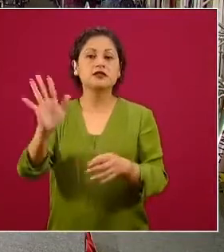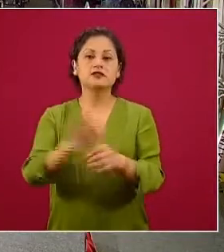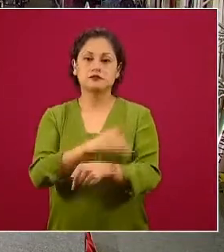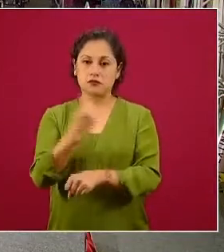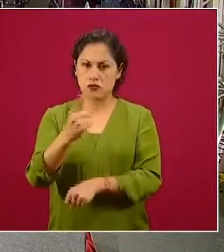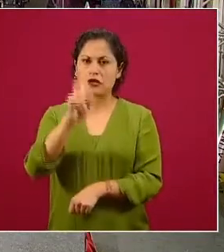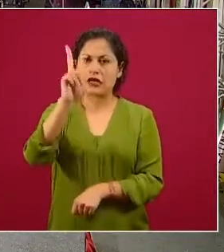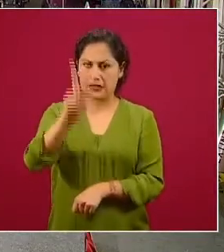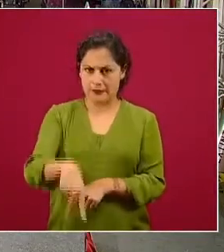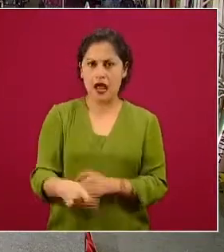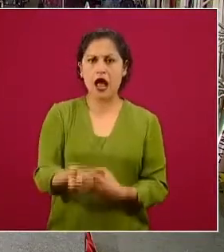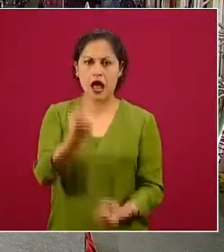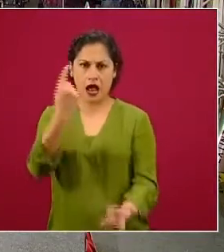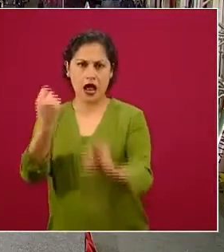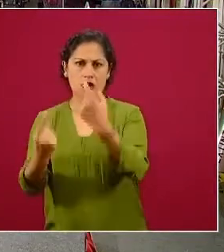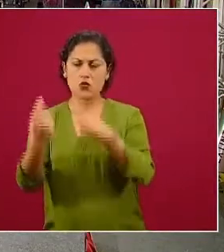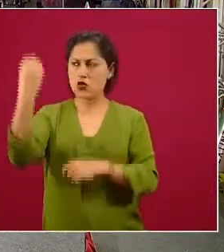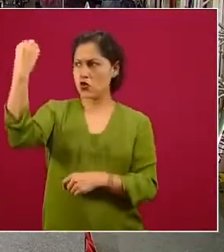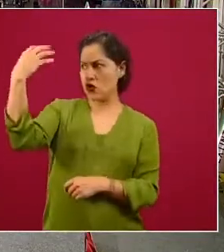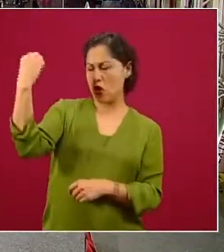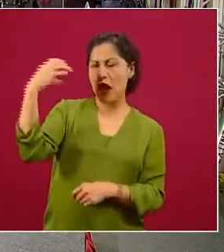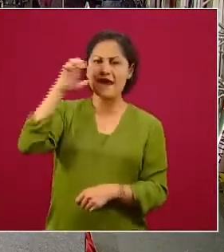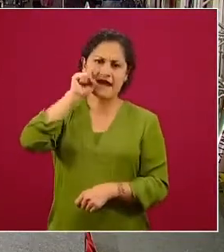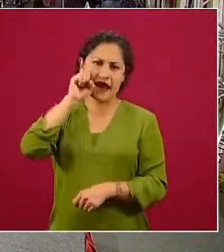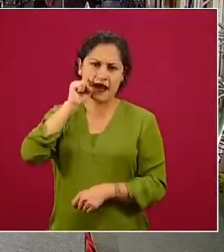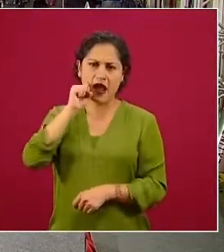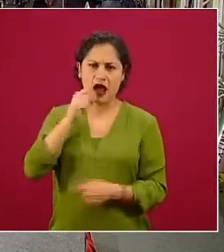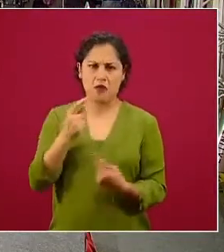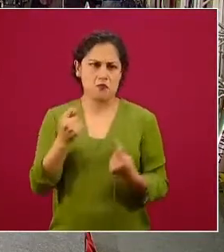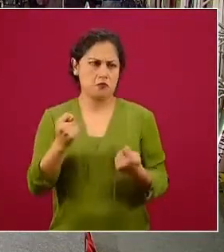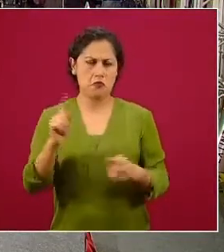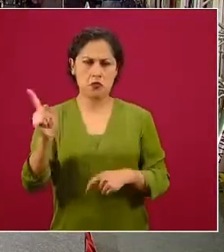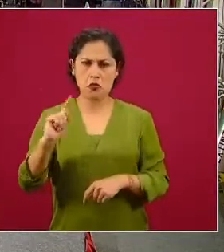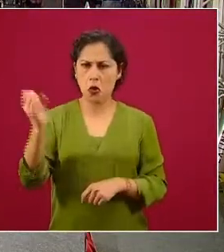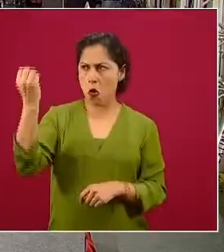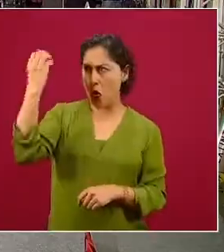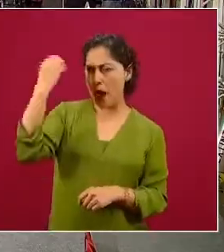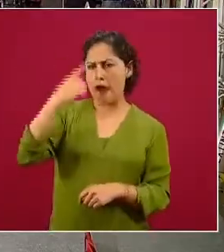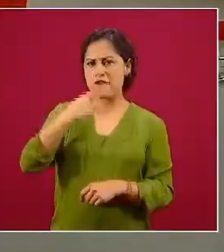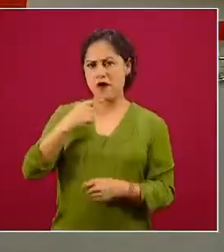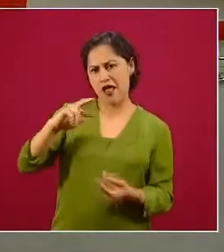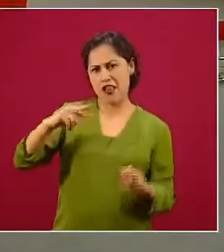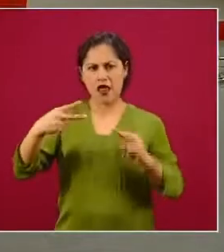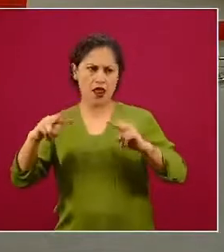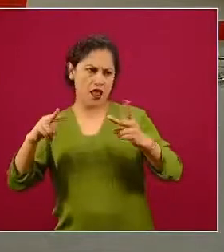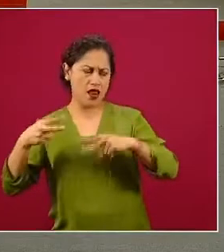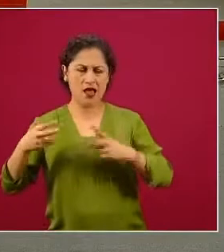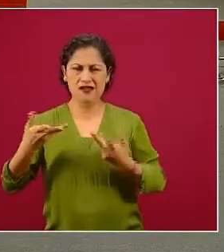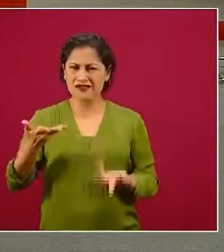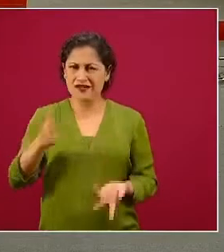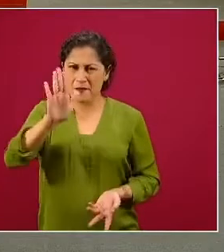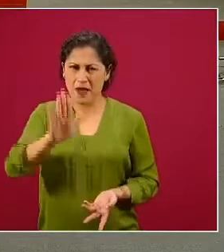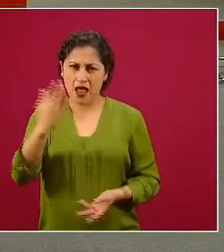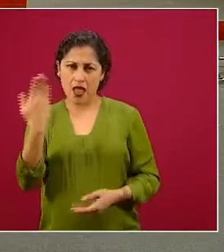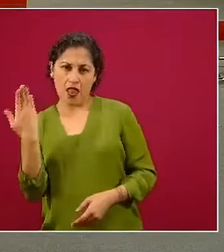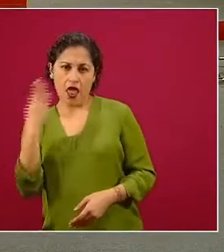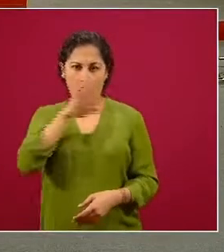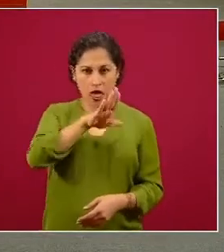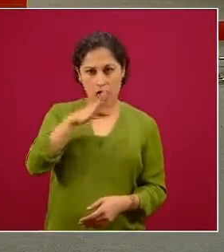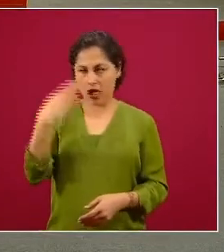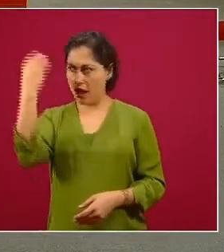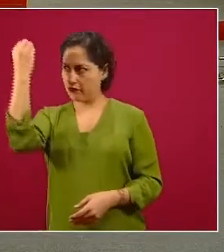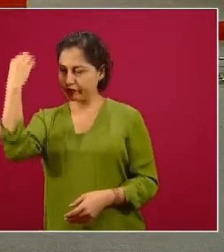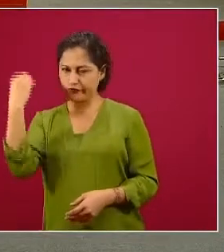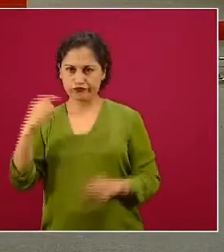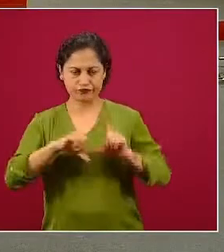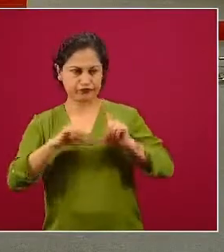Quien pasa a naranja no está conforme porque quiere estar en rojo, quien está en rojo quisiera estar en naranja, entonces parece que hay una bipolaridad cromática, ¿no? Ahí al